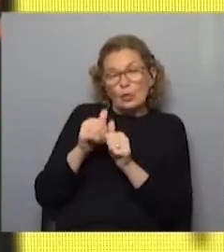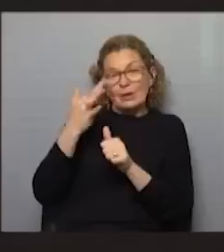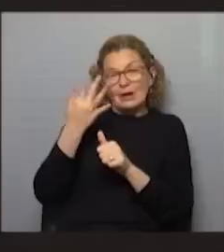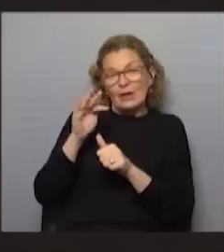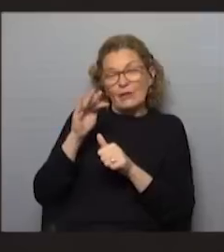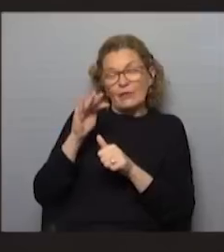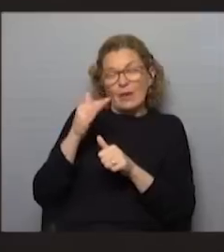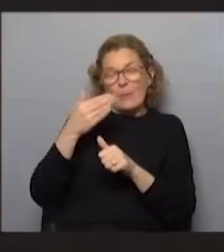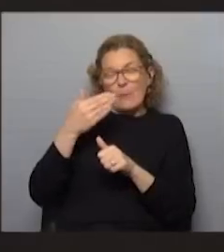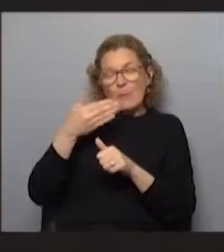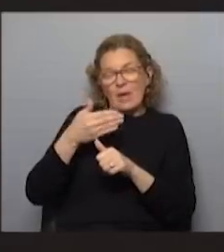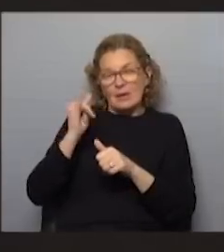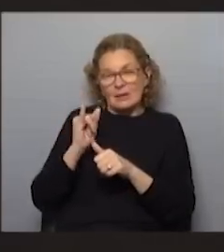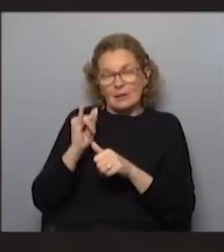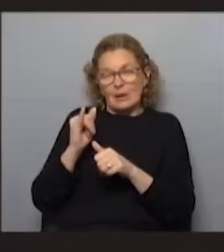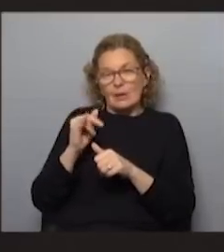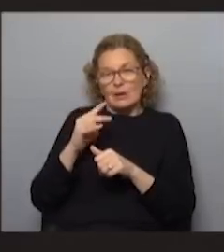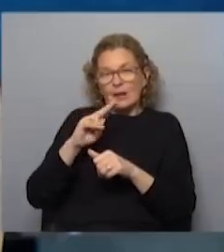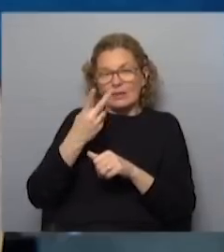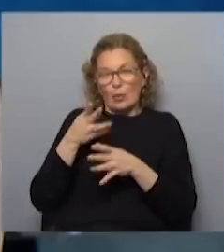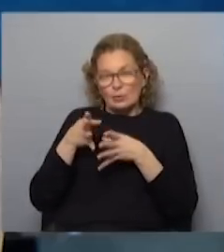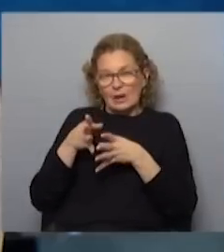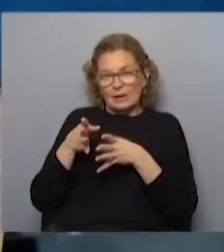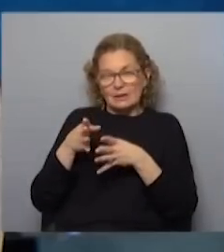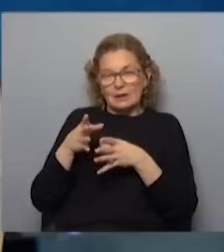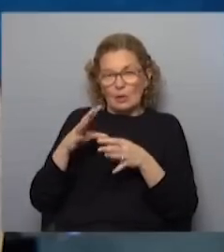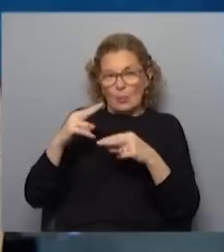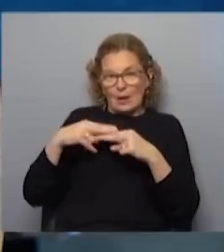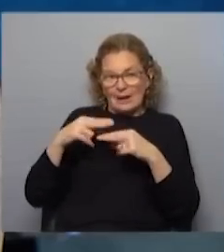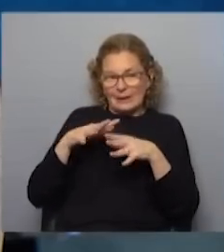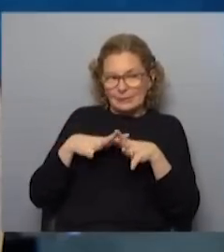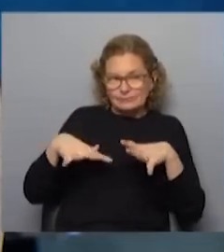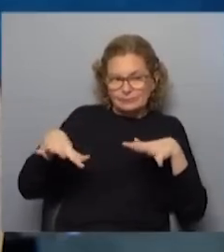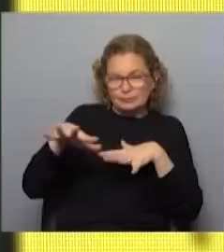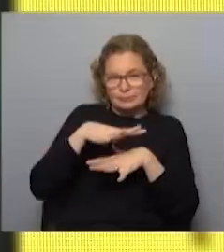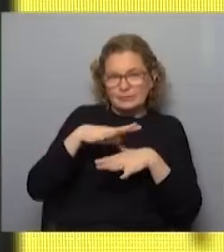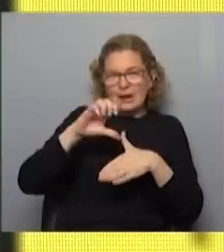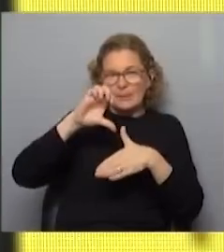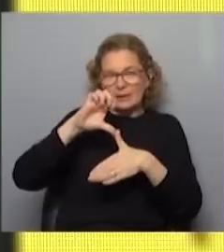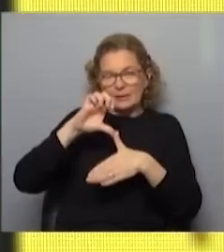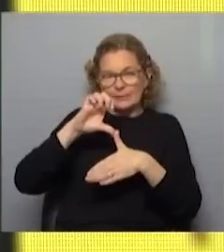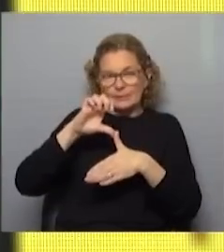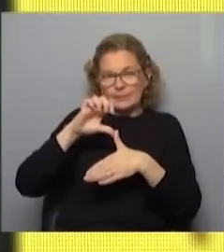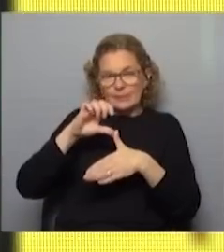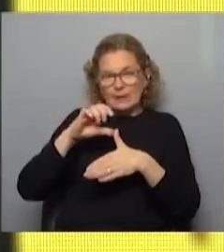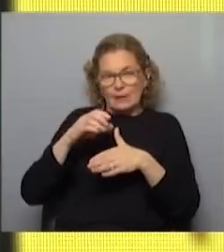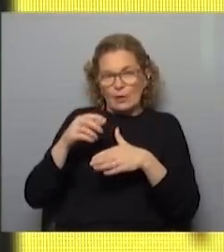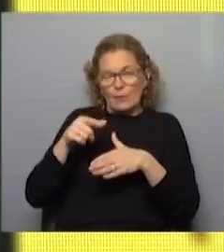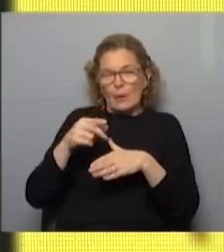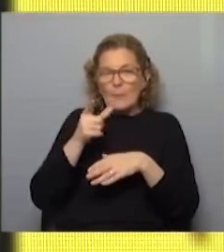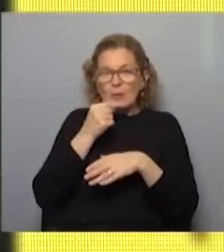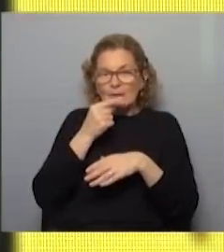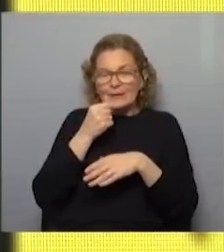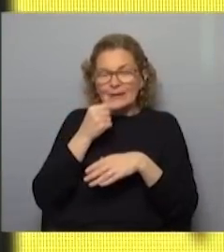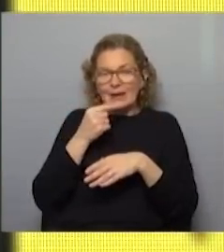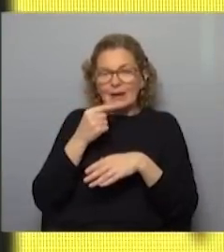marco de la Segunda Guerra a la casa de Los espías nazis y las redes de Sabotaje nazi en América Latina de hecho la caja uno de la policía